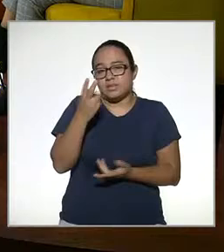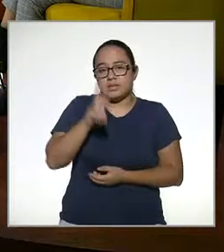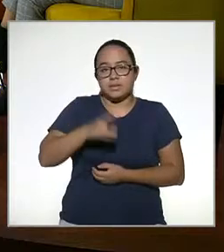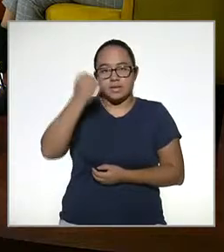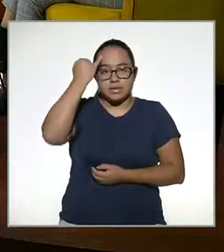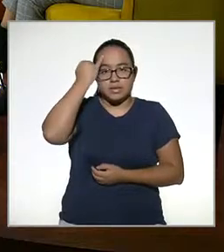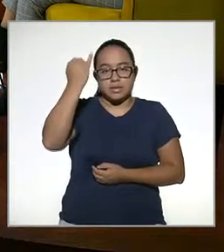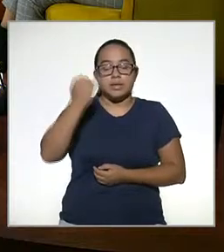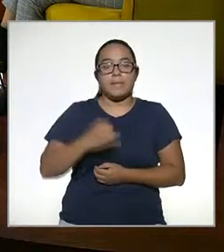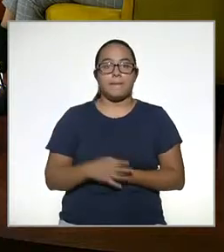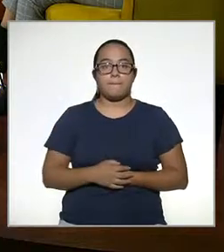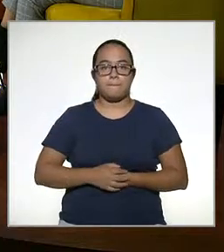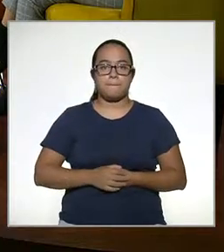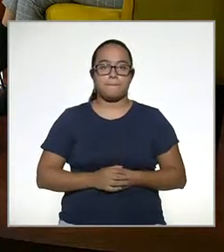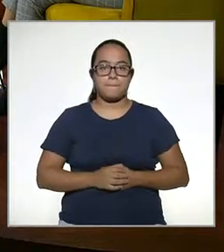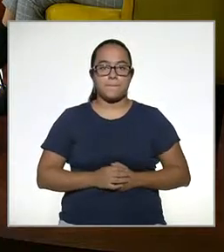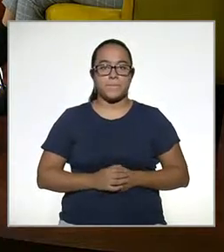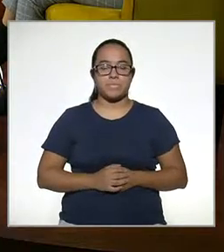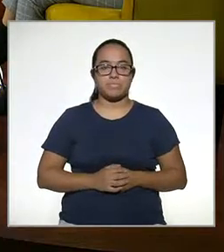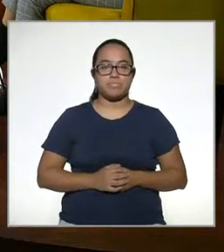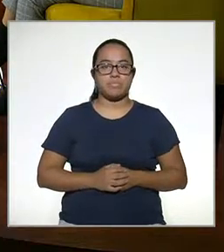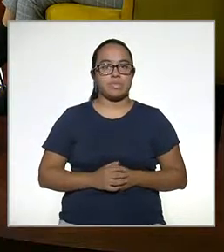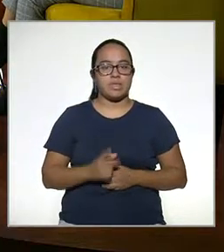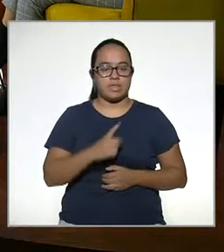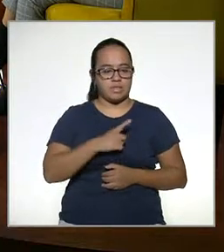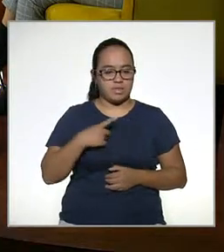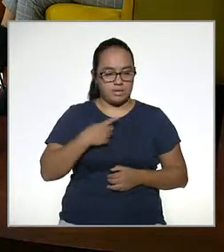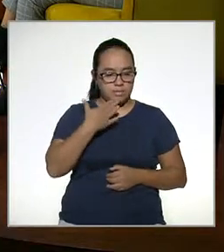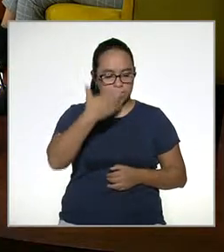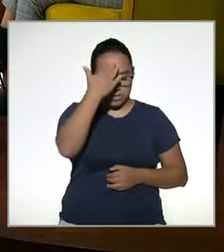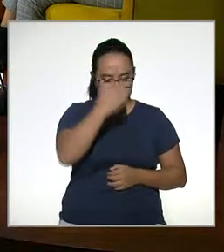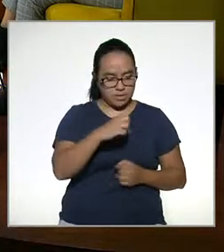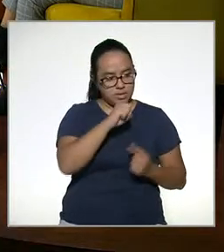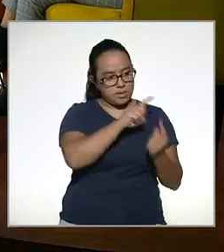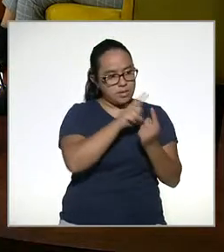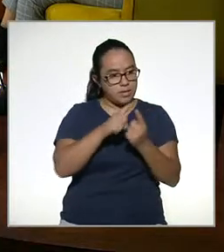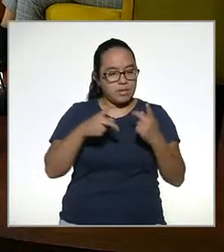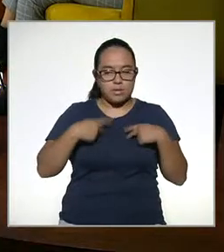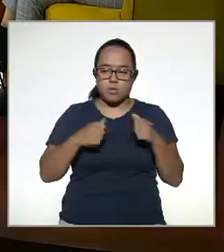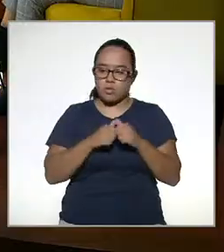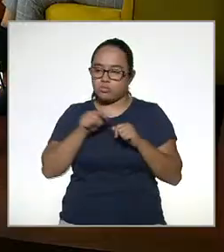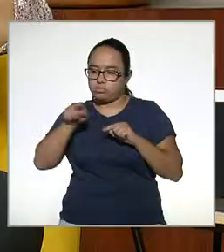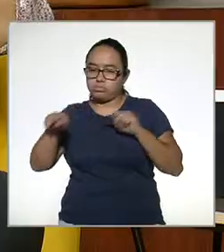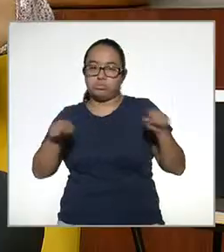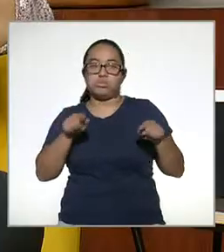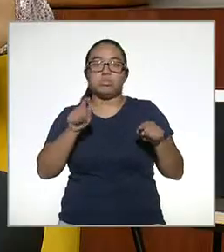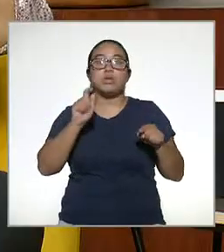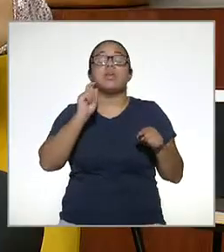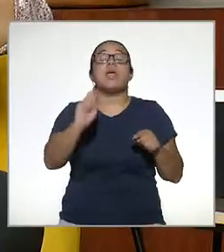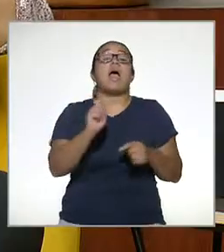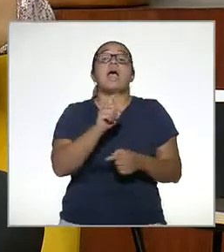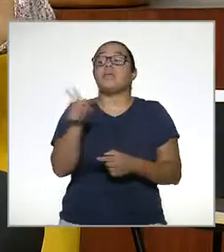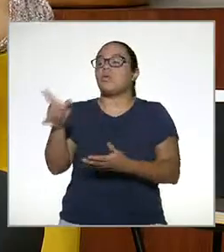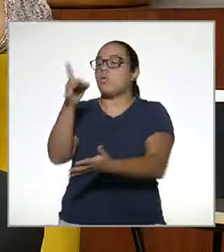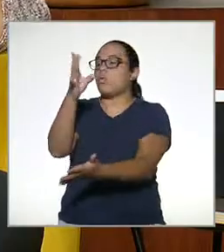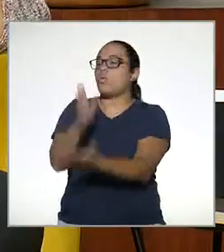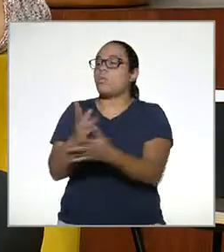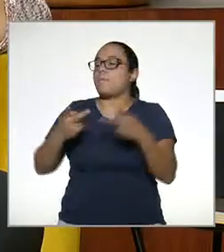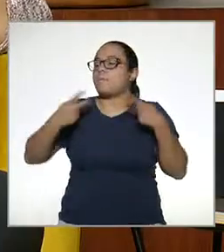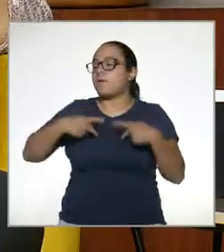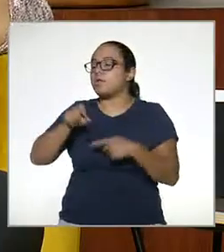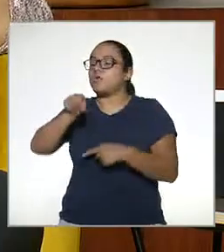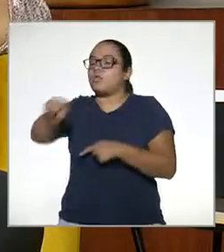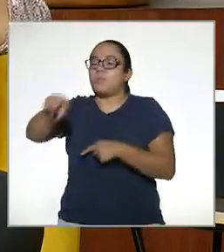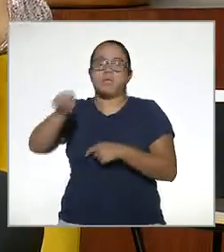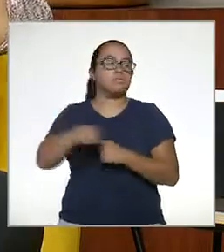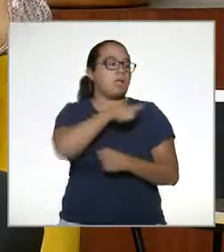podamos tener estas habilidades sociales para estar de un lado y de otro. O sea, nadie es puramente una personalidad u